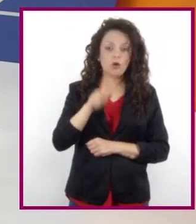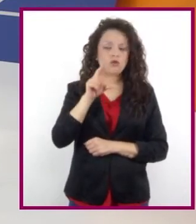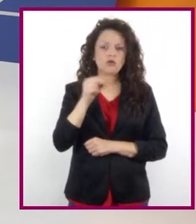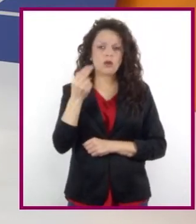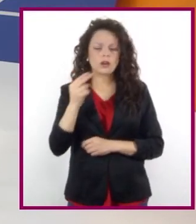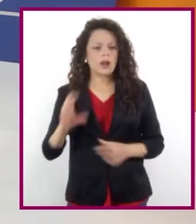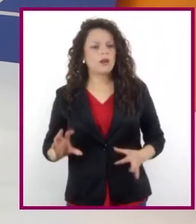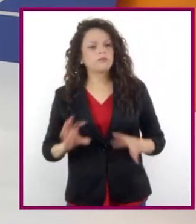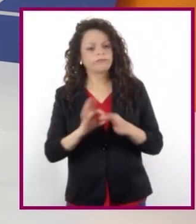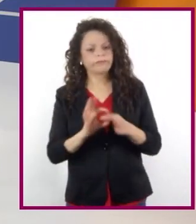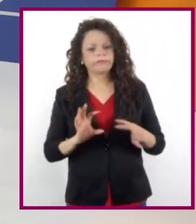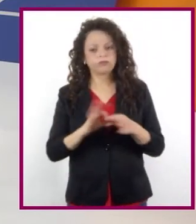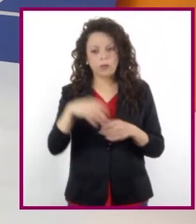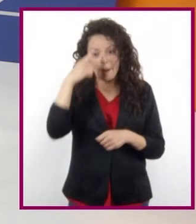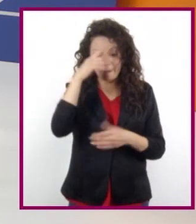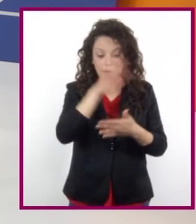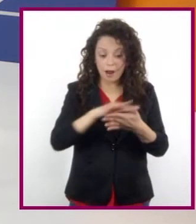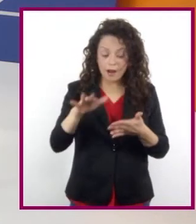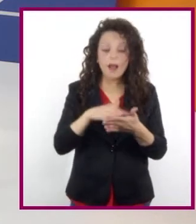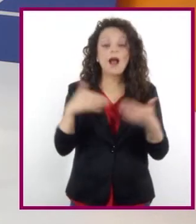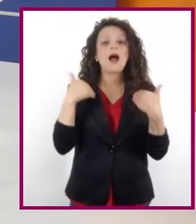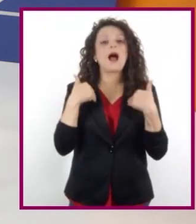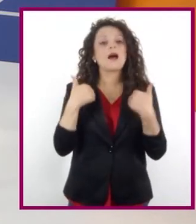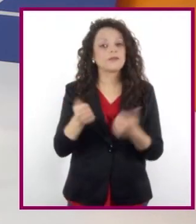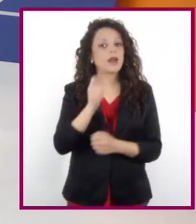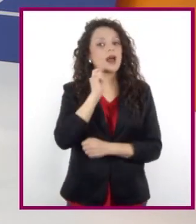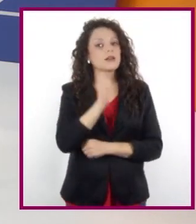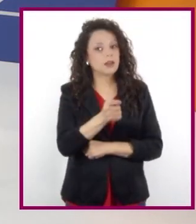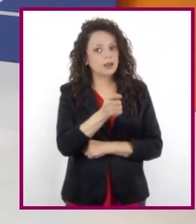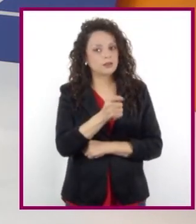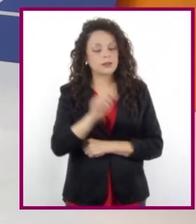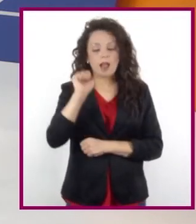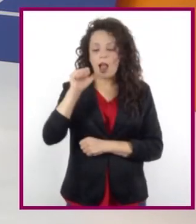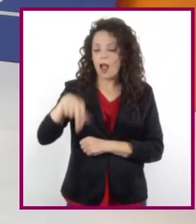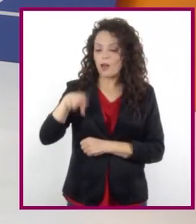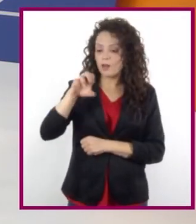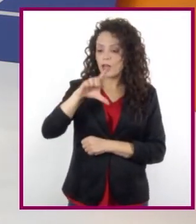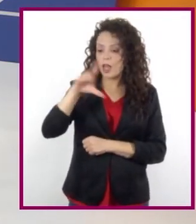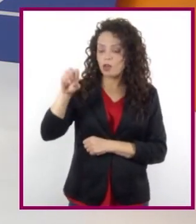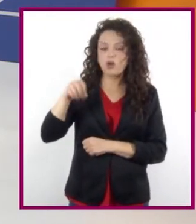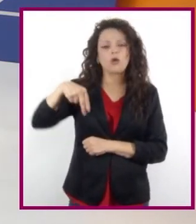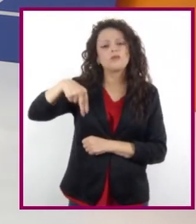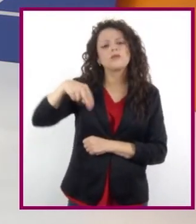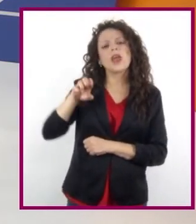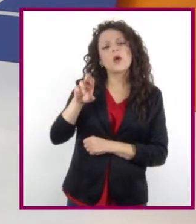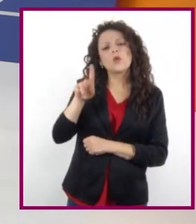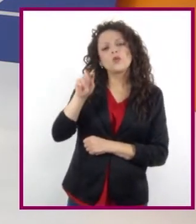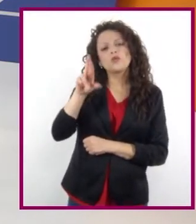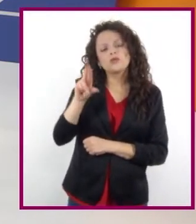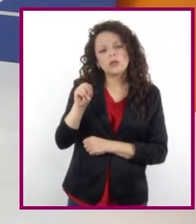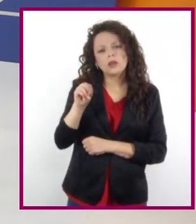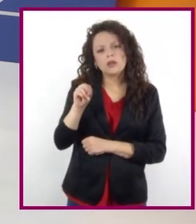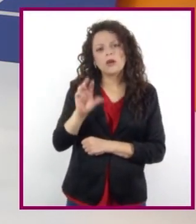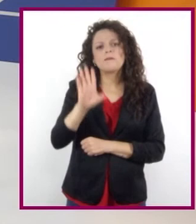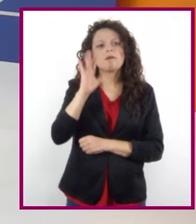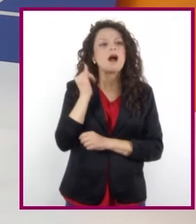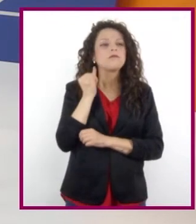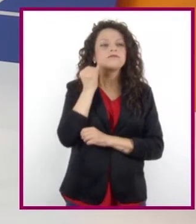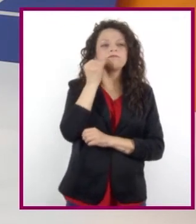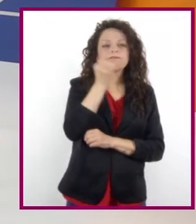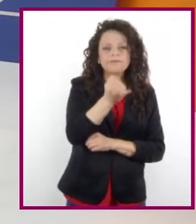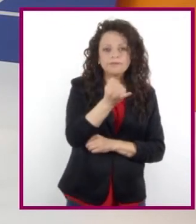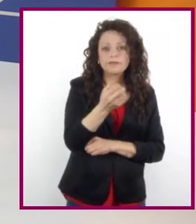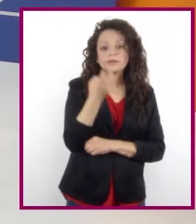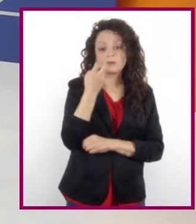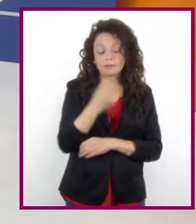lector entienda a lo que se refieren. Aquello es un pronombre neutro que expresa lejanía y eso